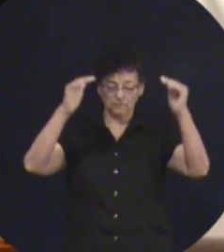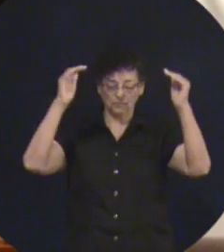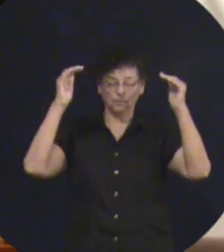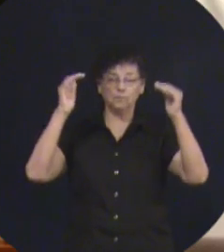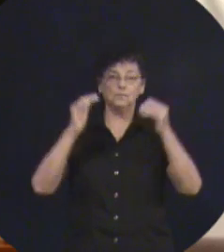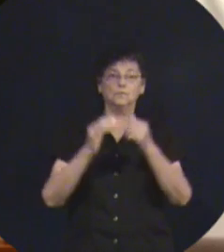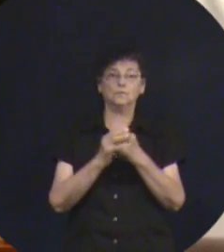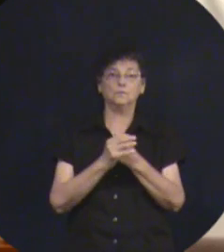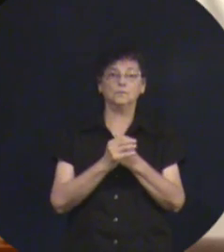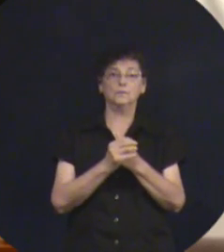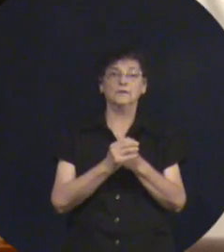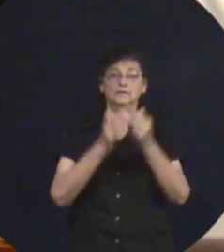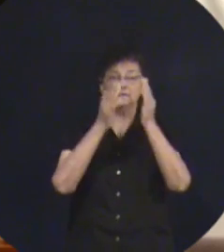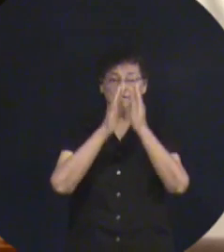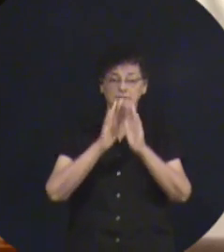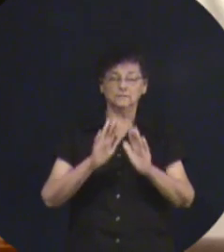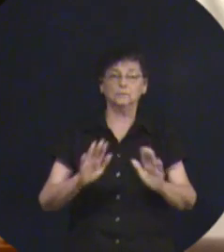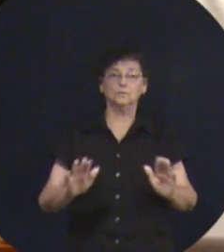cielo.